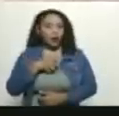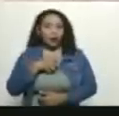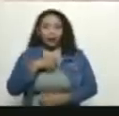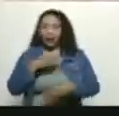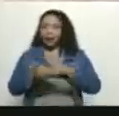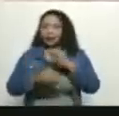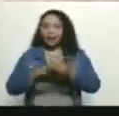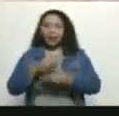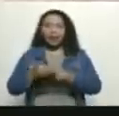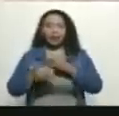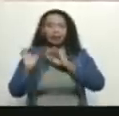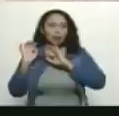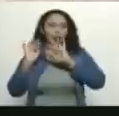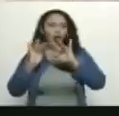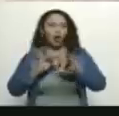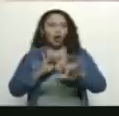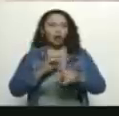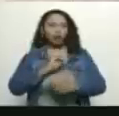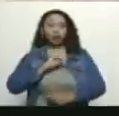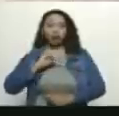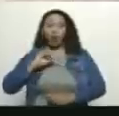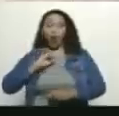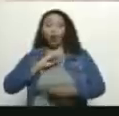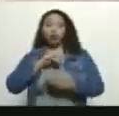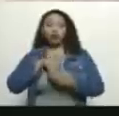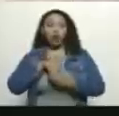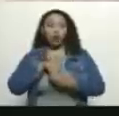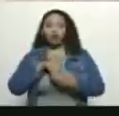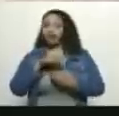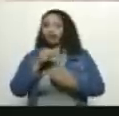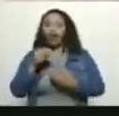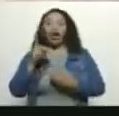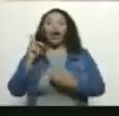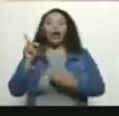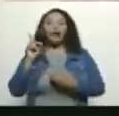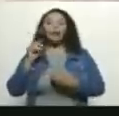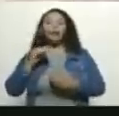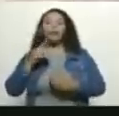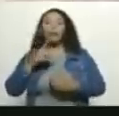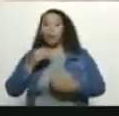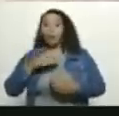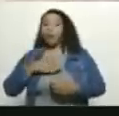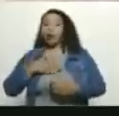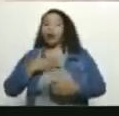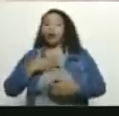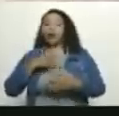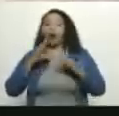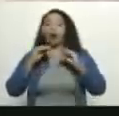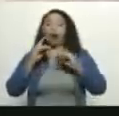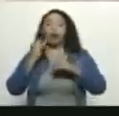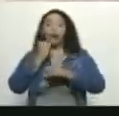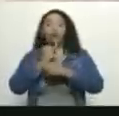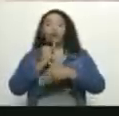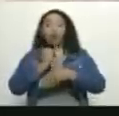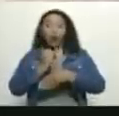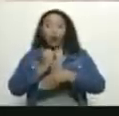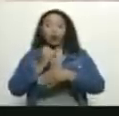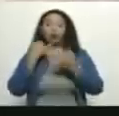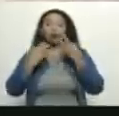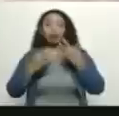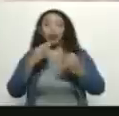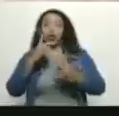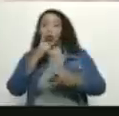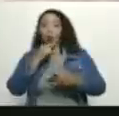manera individual o aislada. Es así que no podemos hablar de una Iberoamérica justa y sostenible si